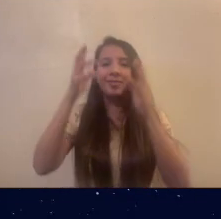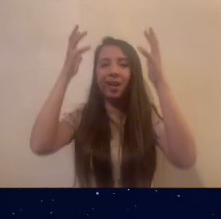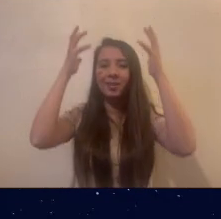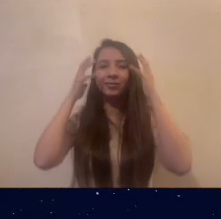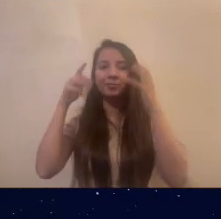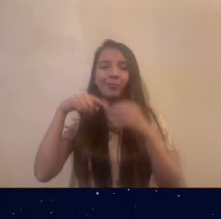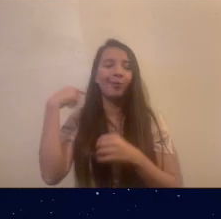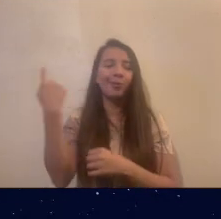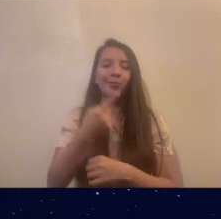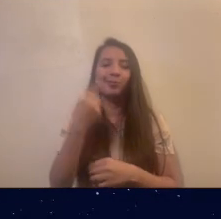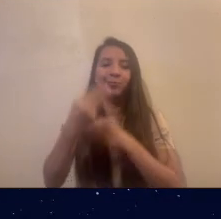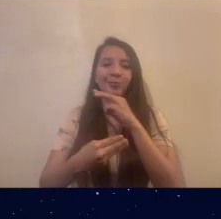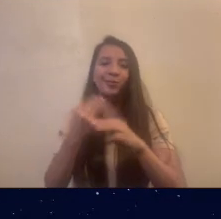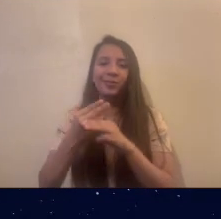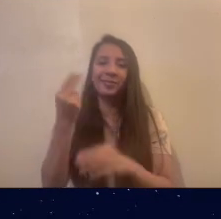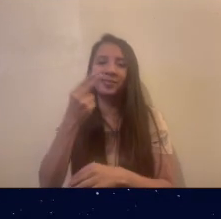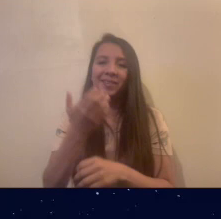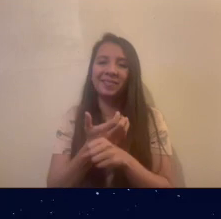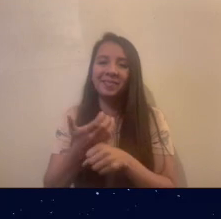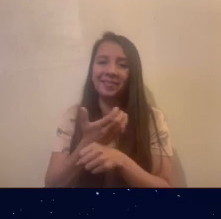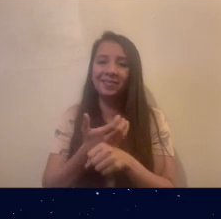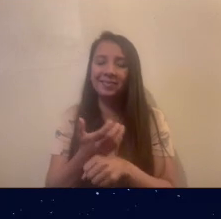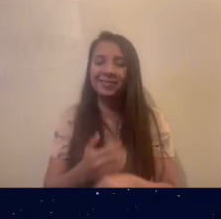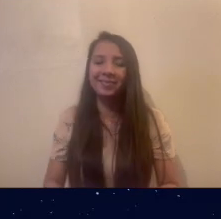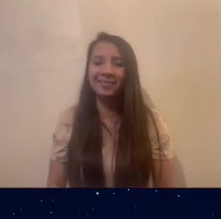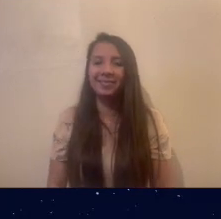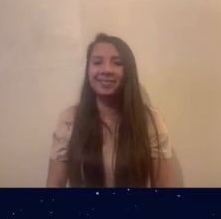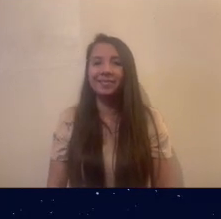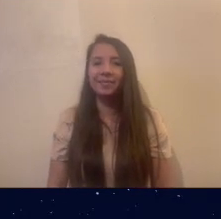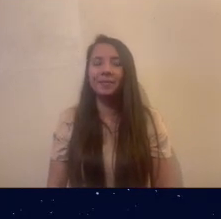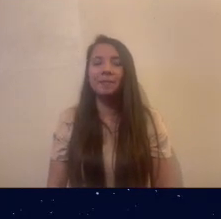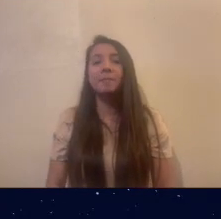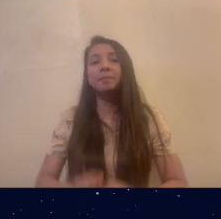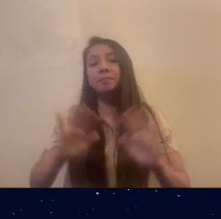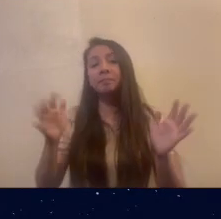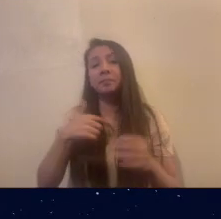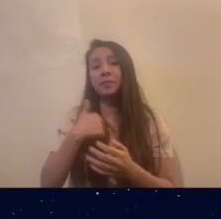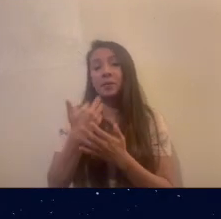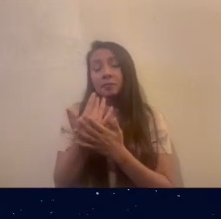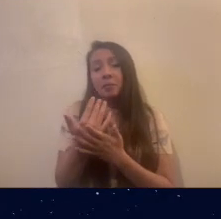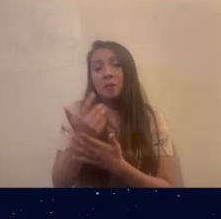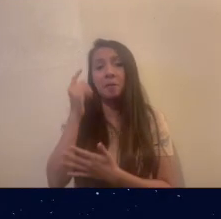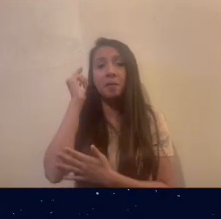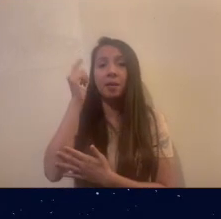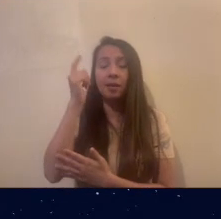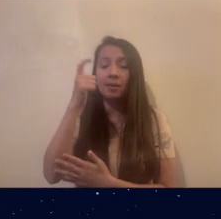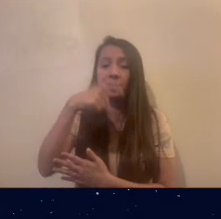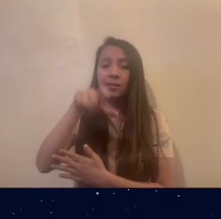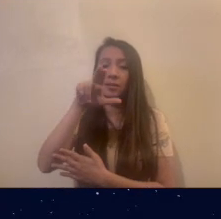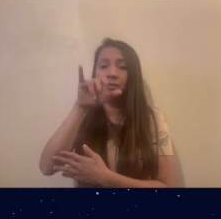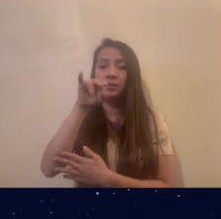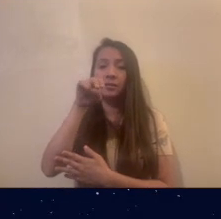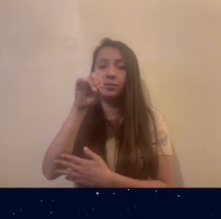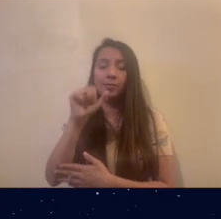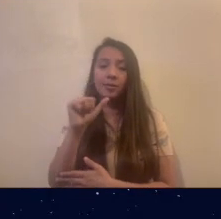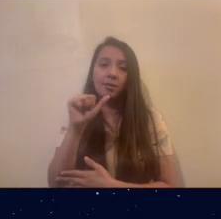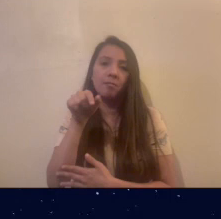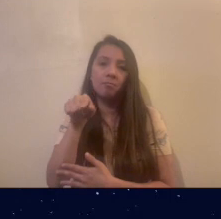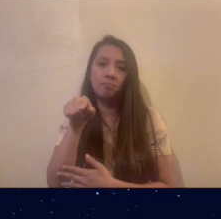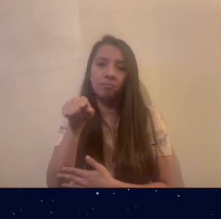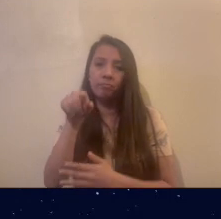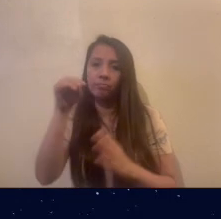mañana. Todo el mundo necesita café. Claro. Bueno, yo espero que ya la quinoa sea